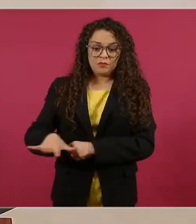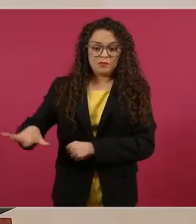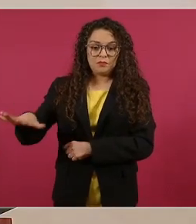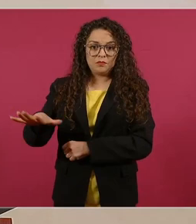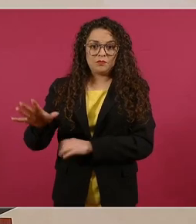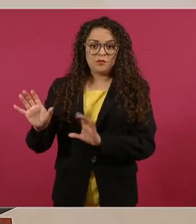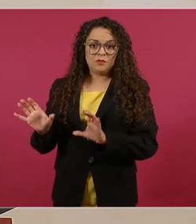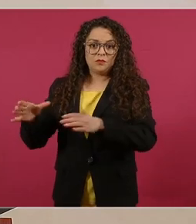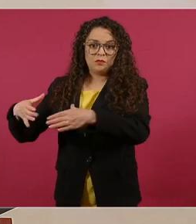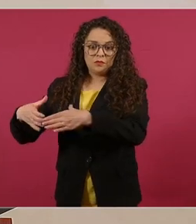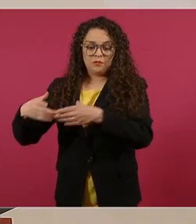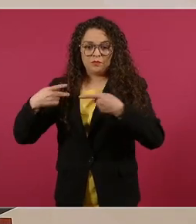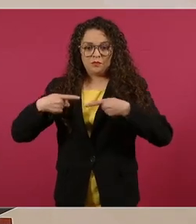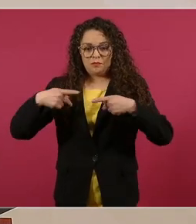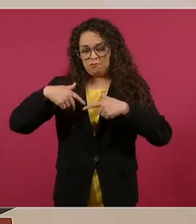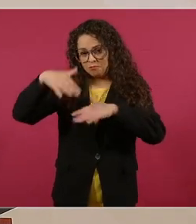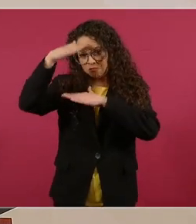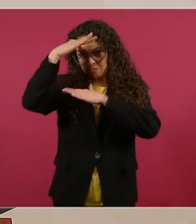conservador.